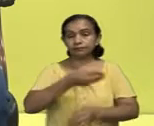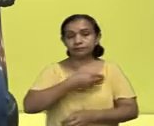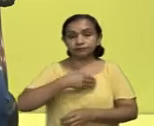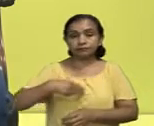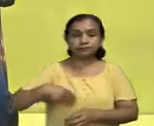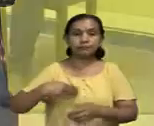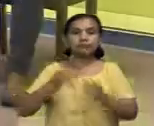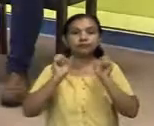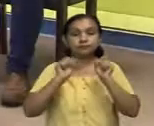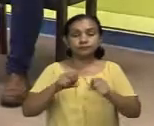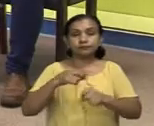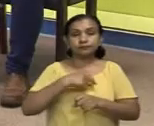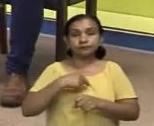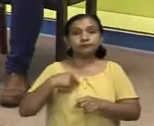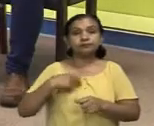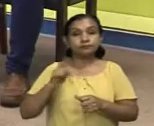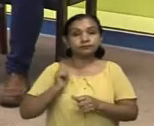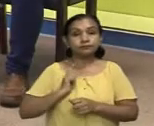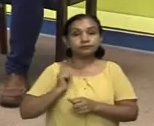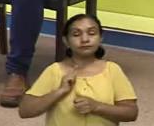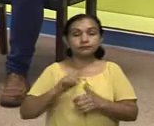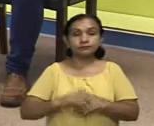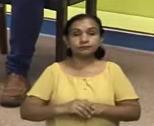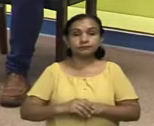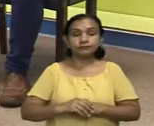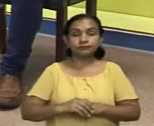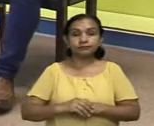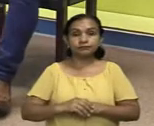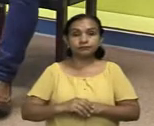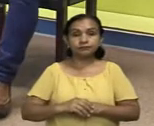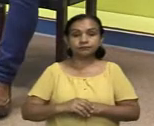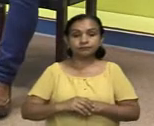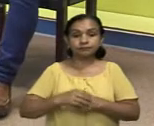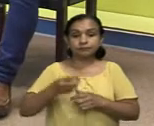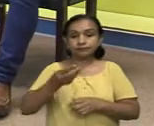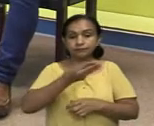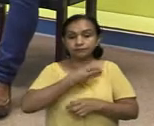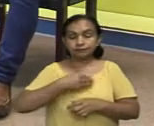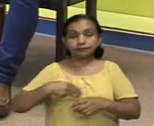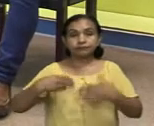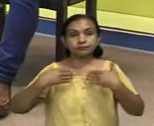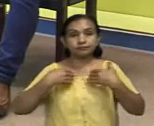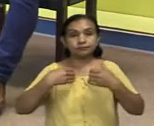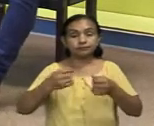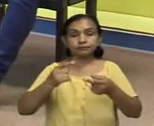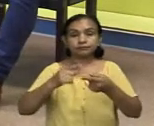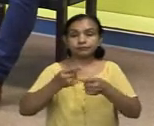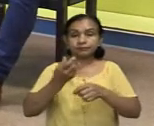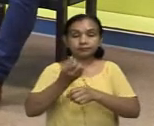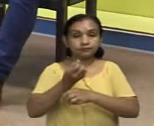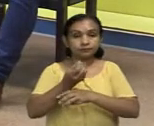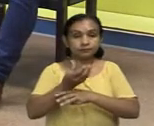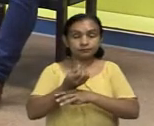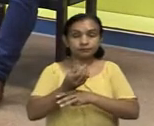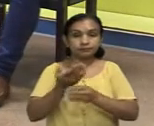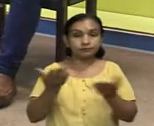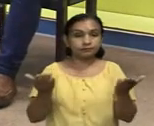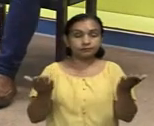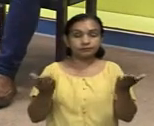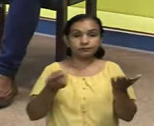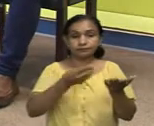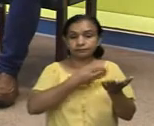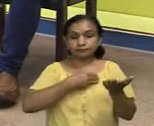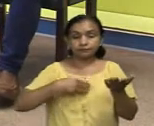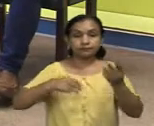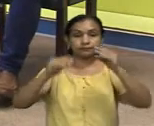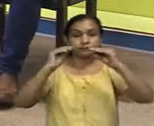pueda hacerlo. Claro, al final es un trabajo multisectorial, no solo del MINSA, que se está realizando, ni de la alcaldía, ni el Ministerio de